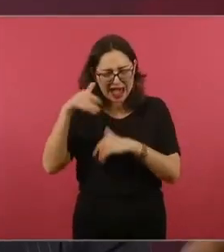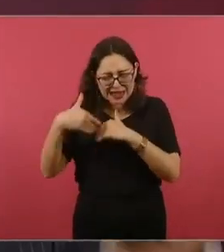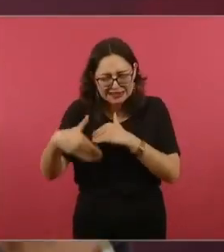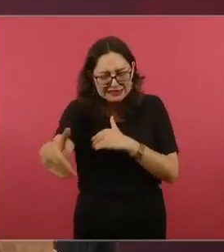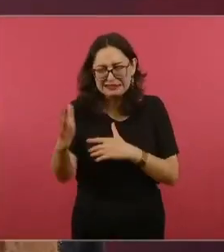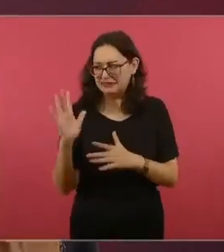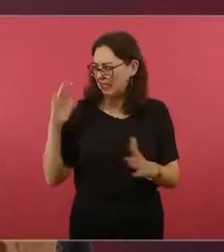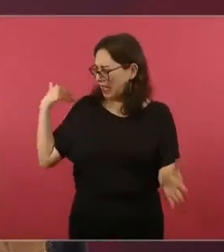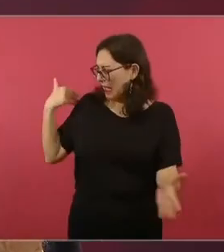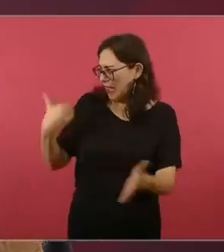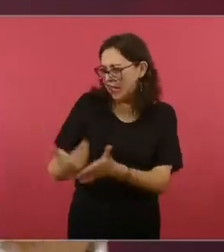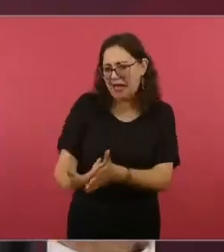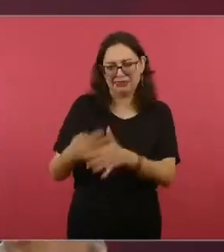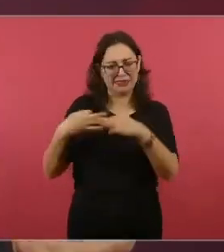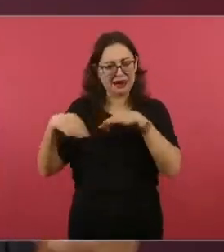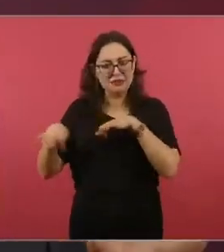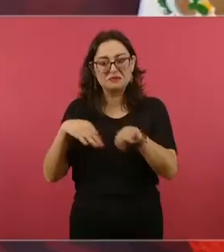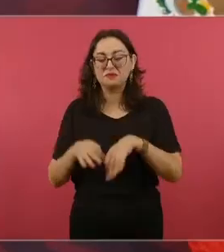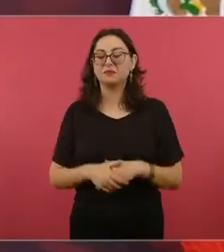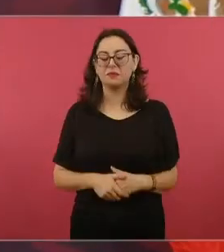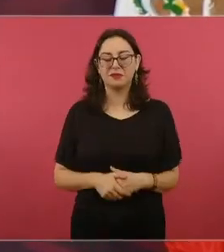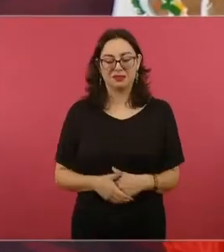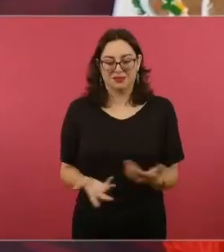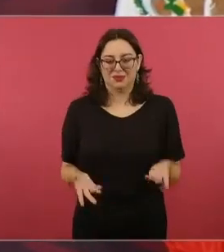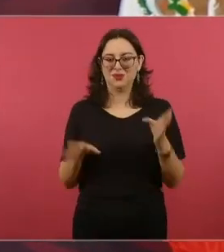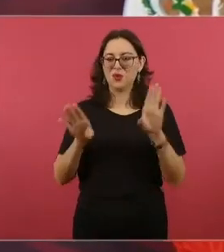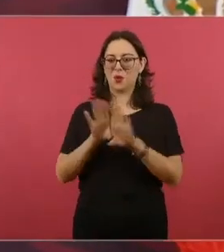fíjense cómo al mismo tiempo